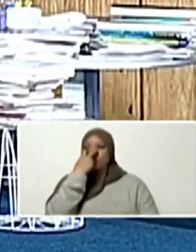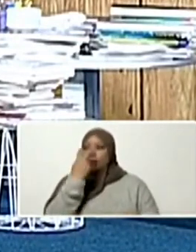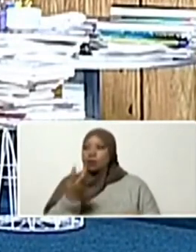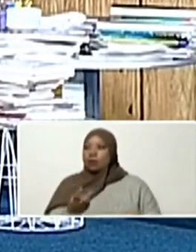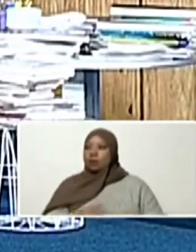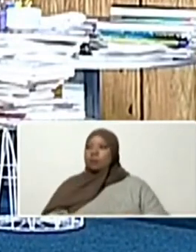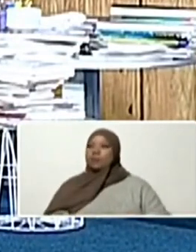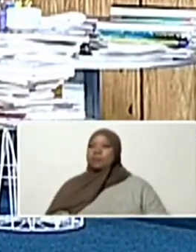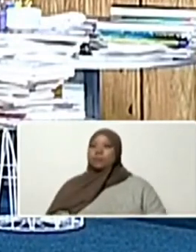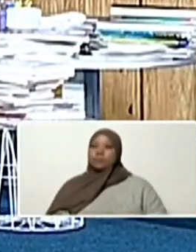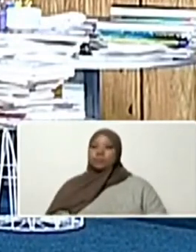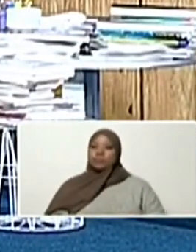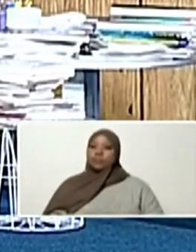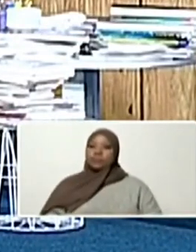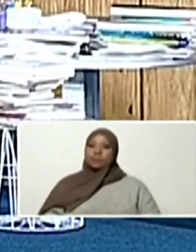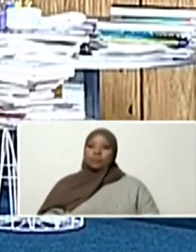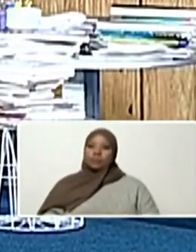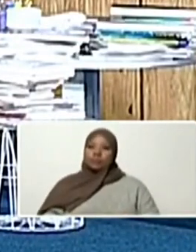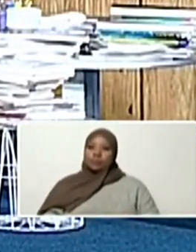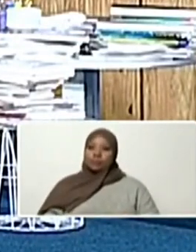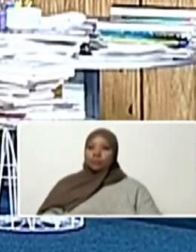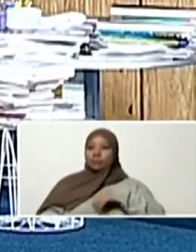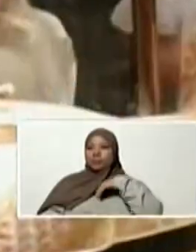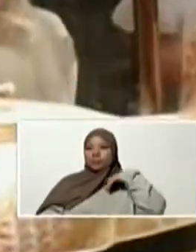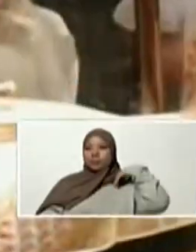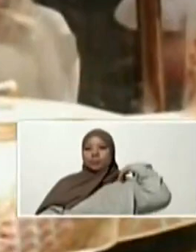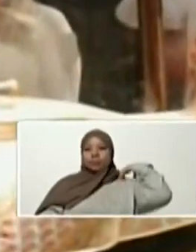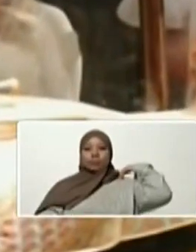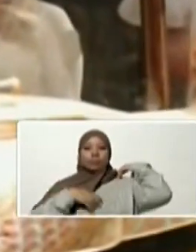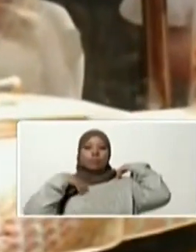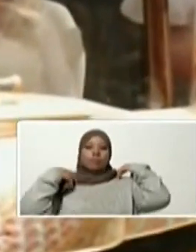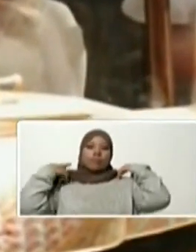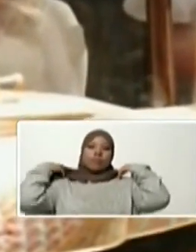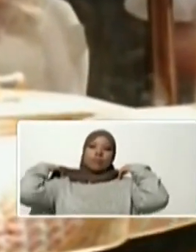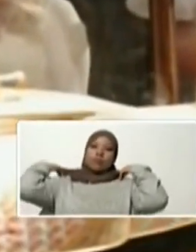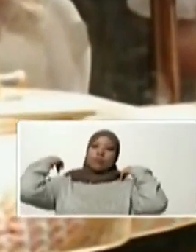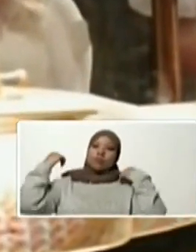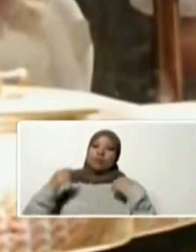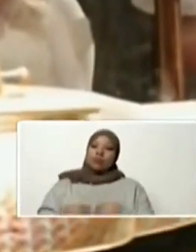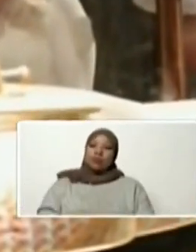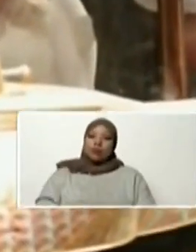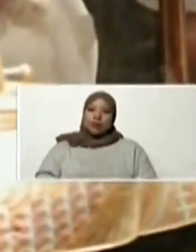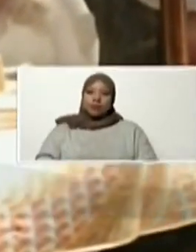Nazaret. Nunca alcanzarán las palabras para agradecerte.